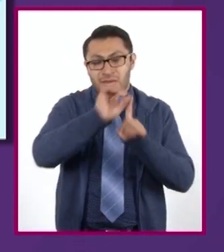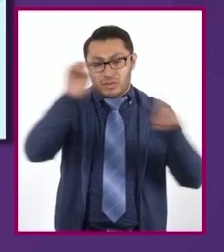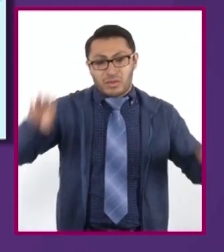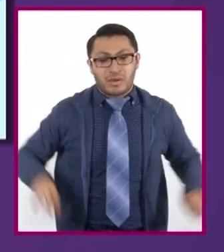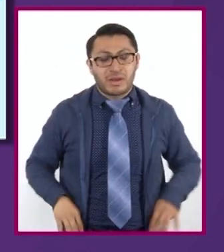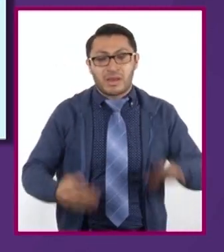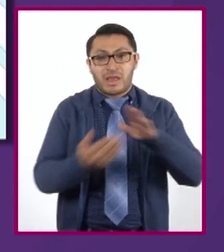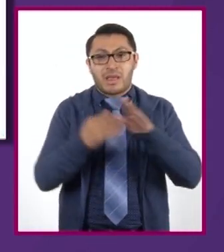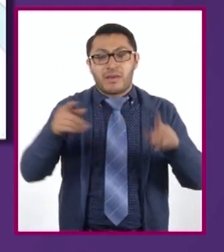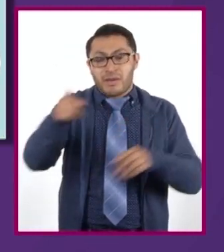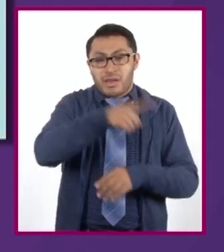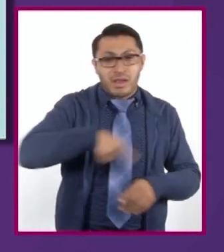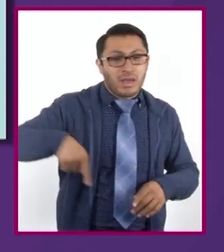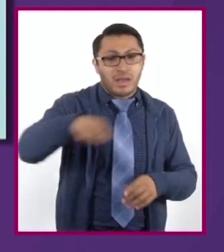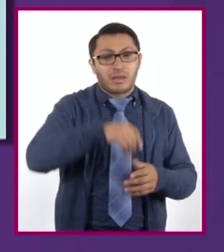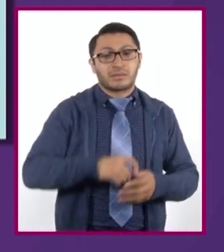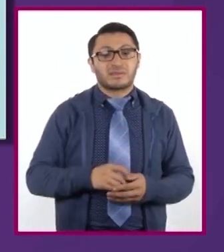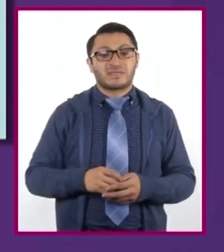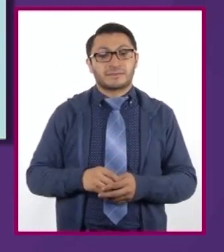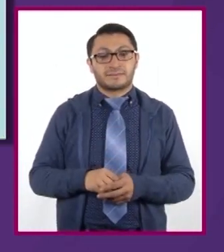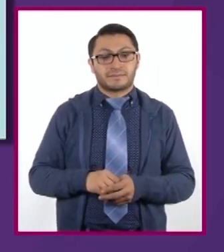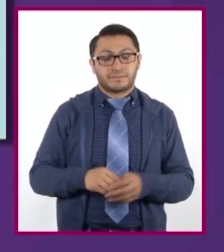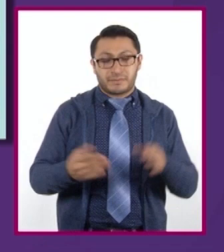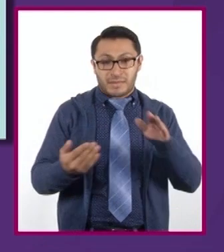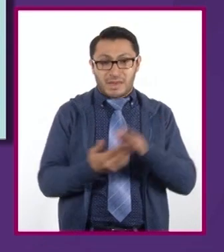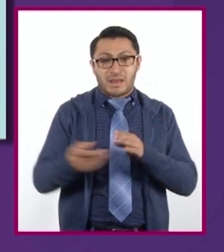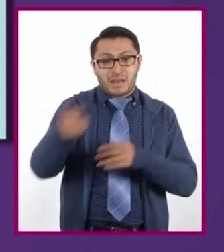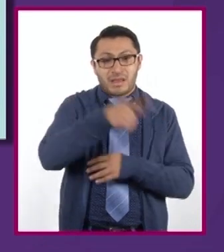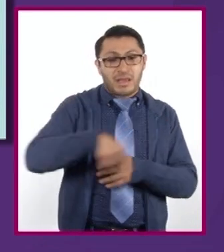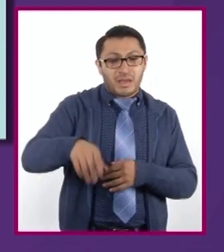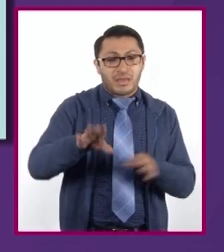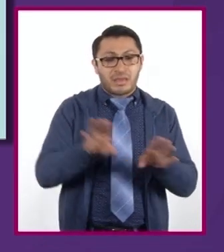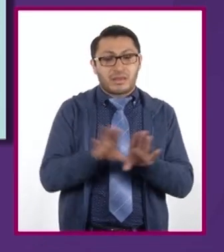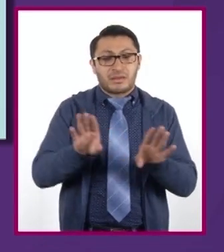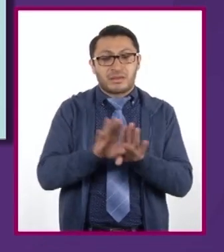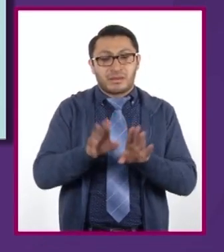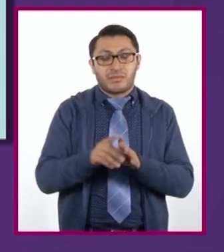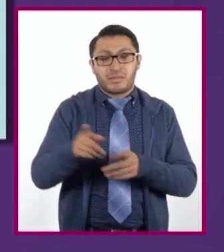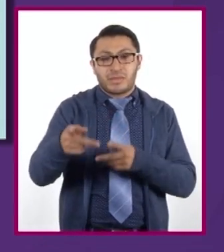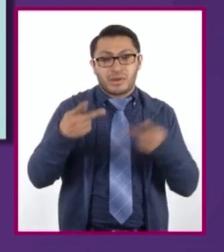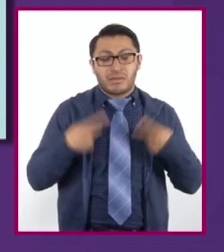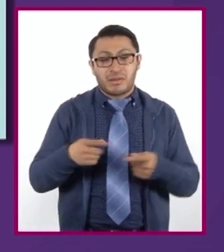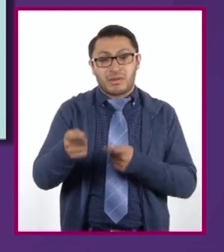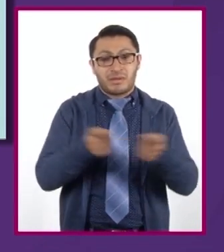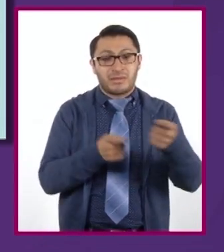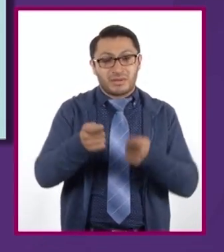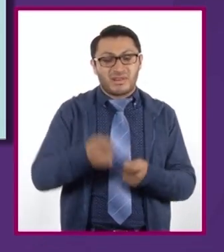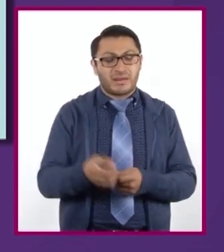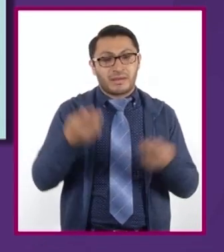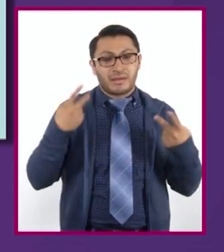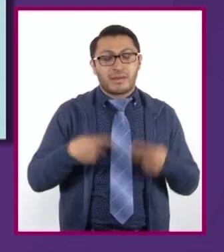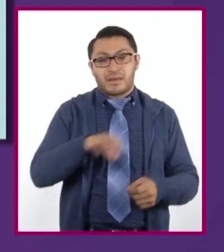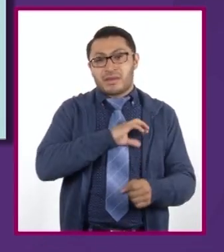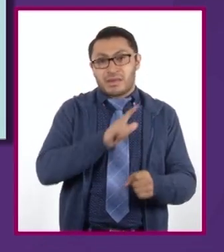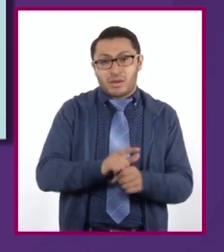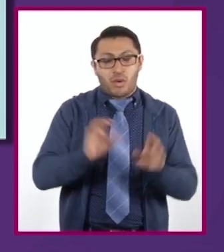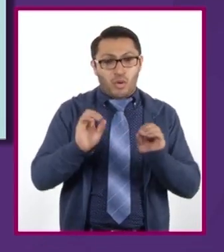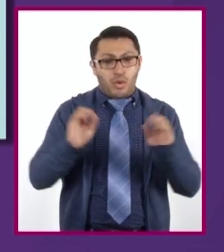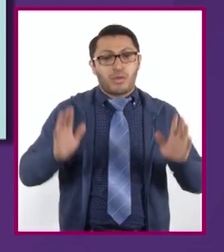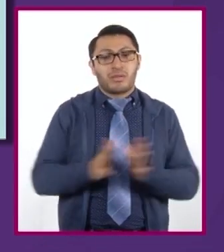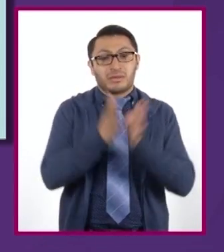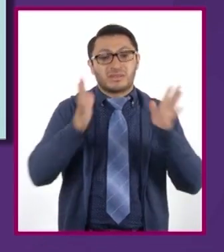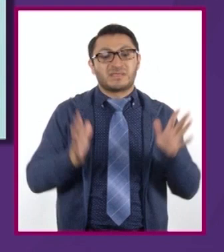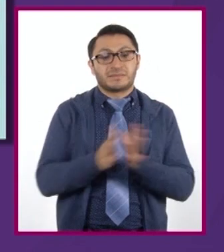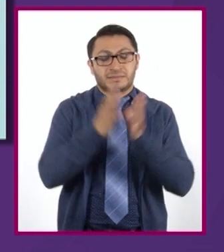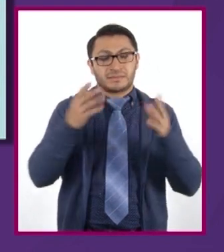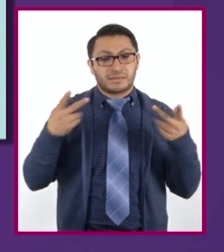mesa redonda? Una mesa redonda está conformada por un moderador, los especialistas o participantes y